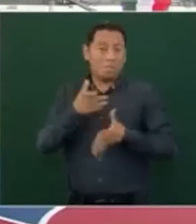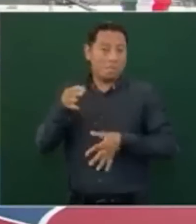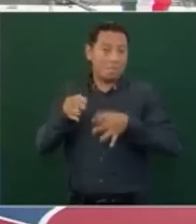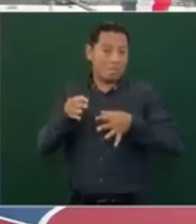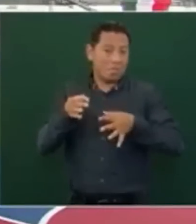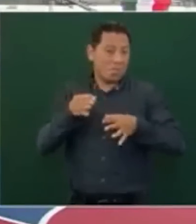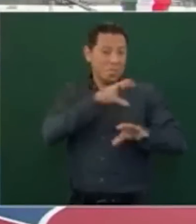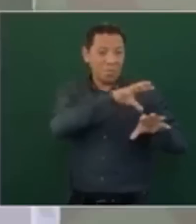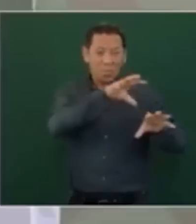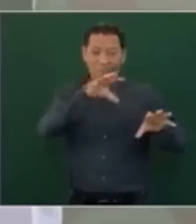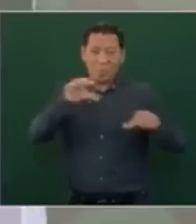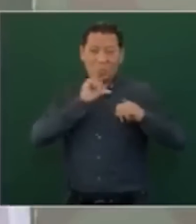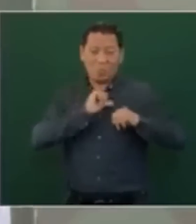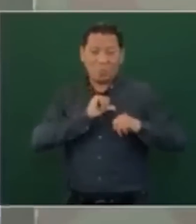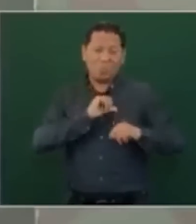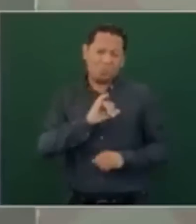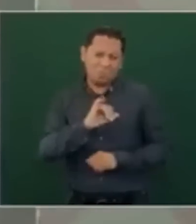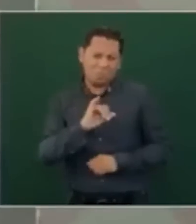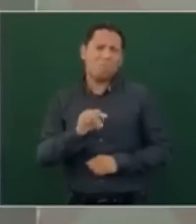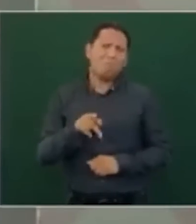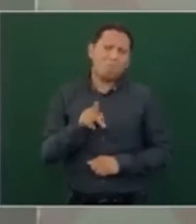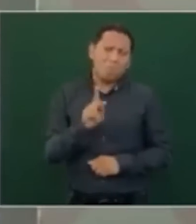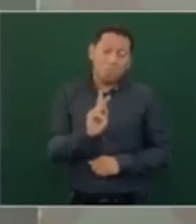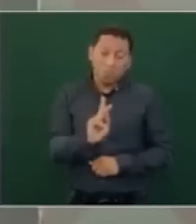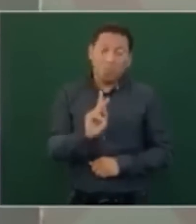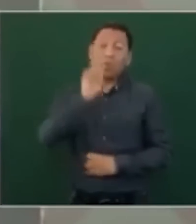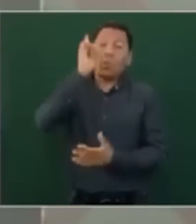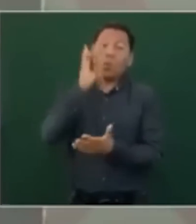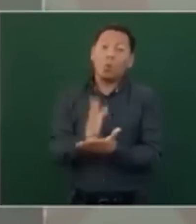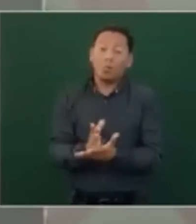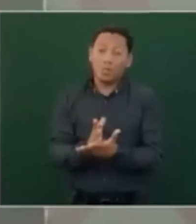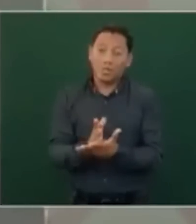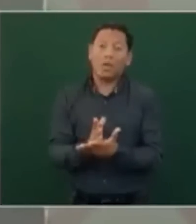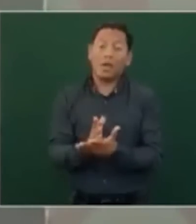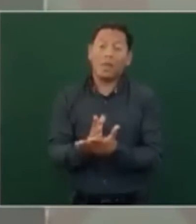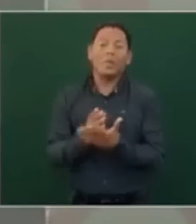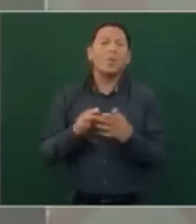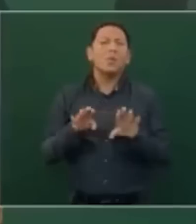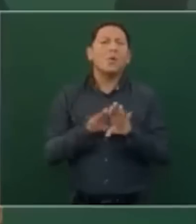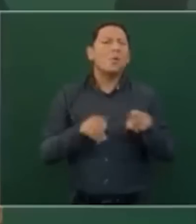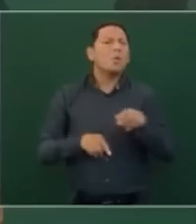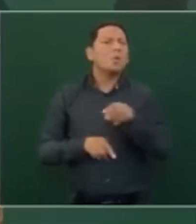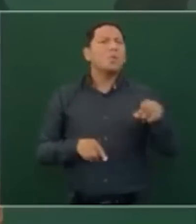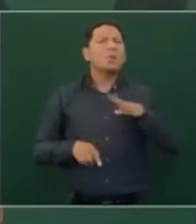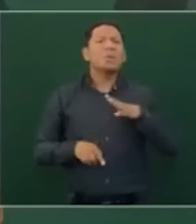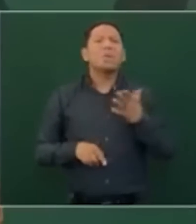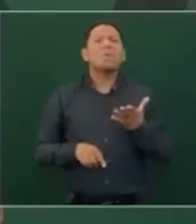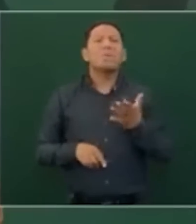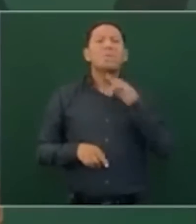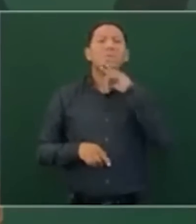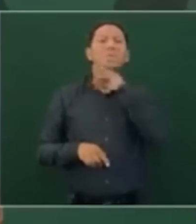eso, pero solo como